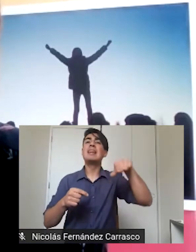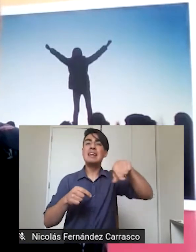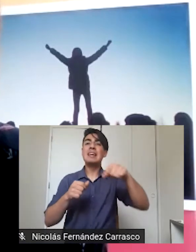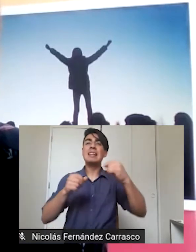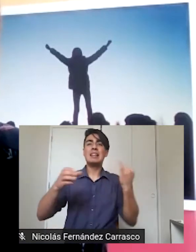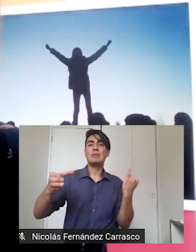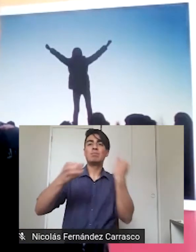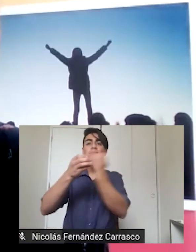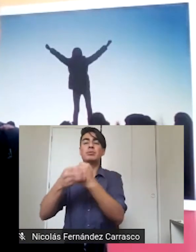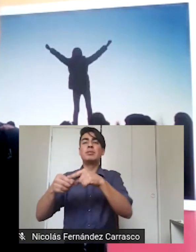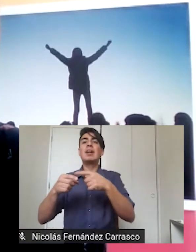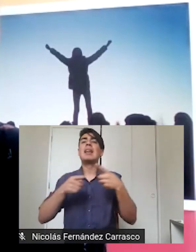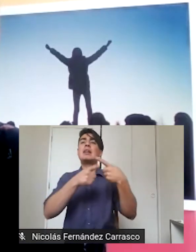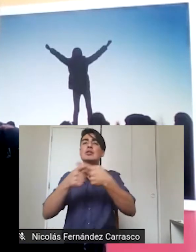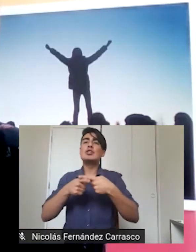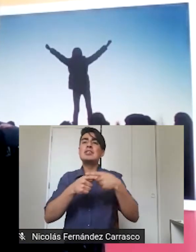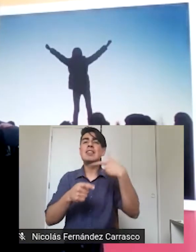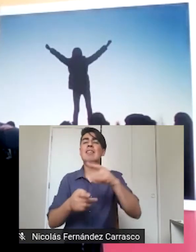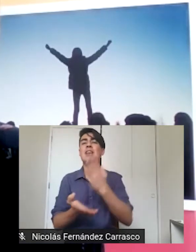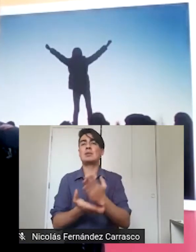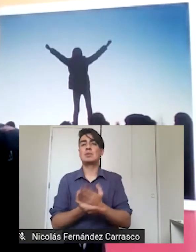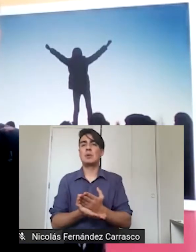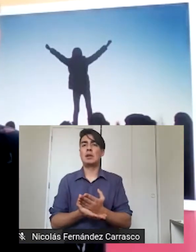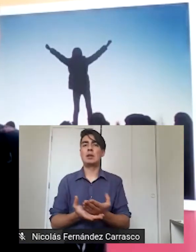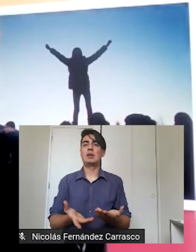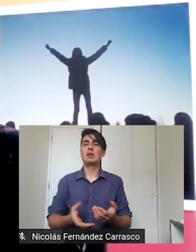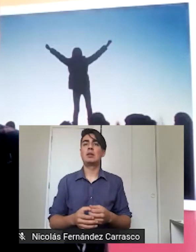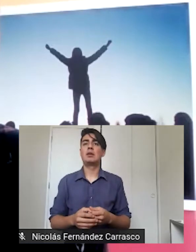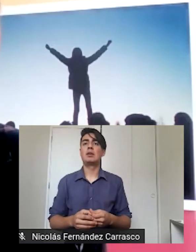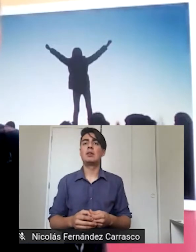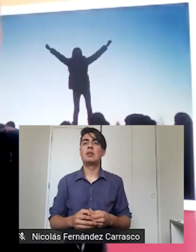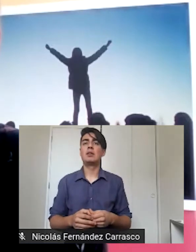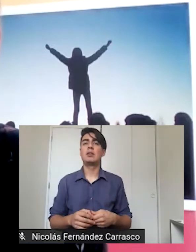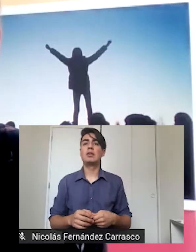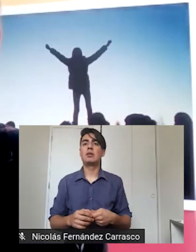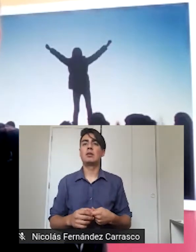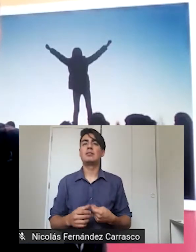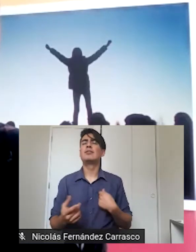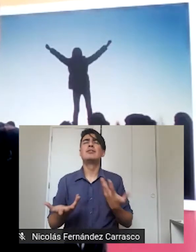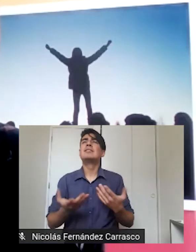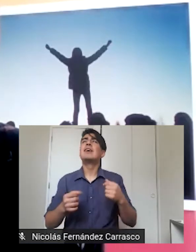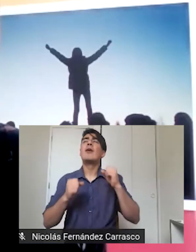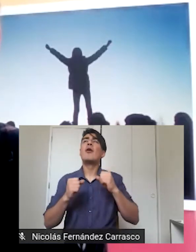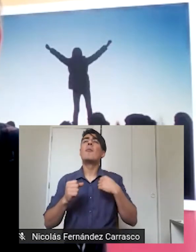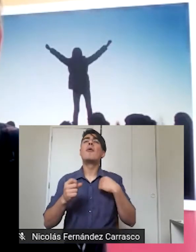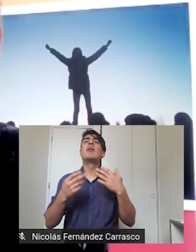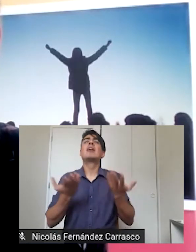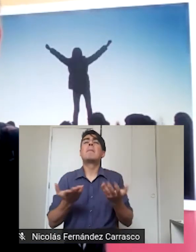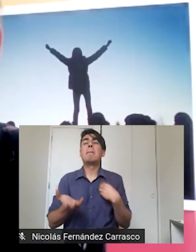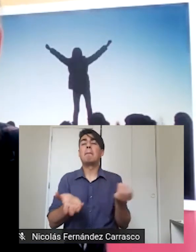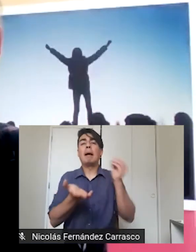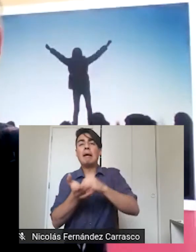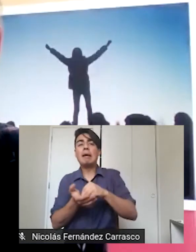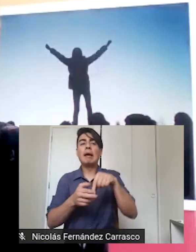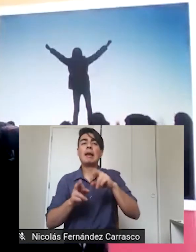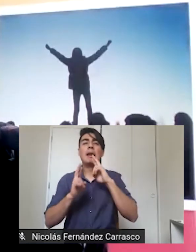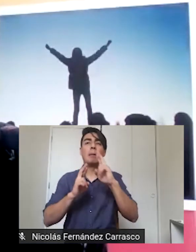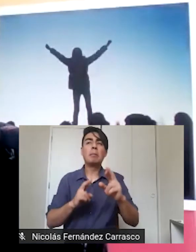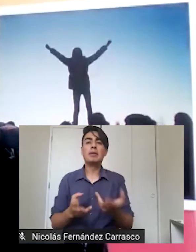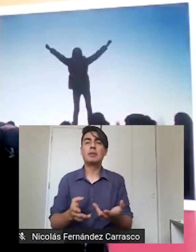más contestar eso. ¿Cómo podemos enseñar la